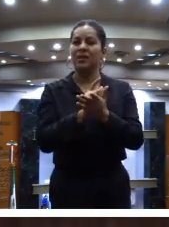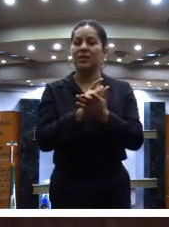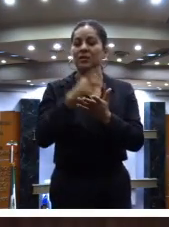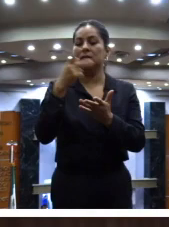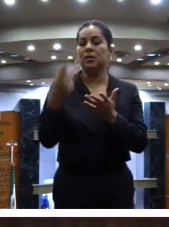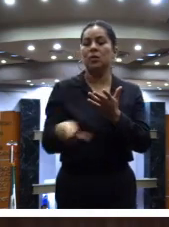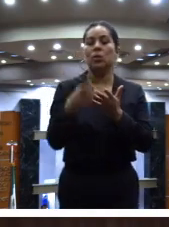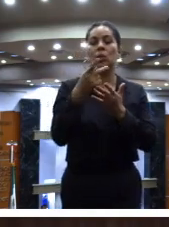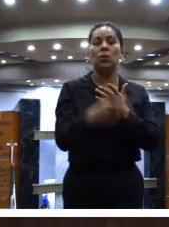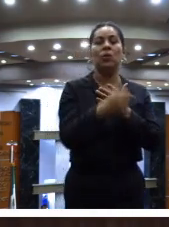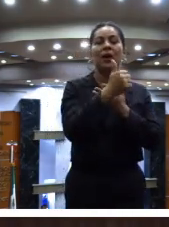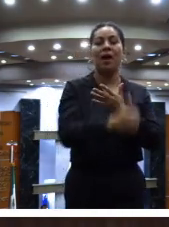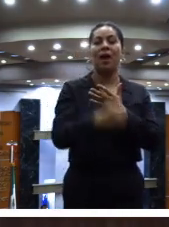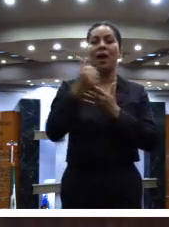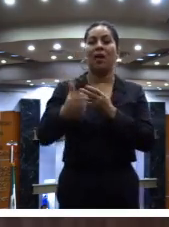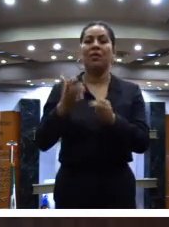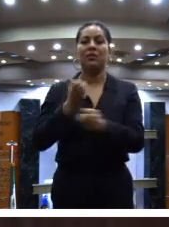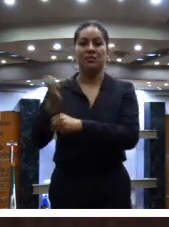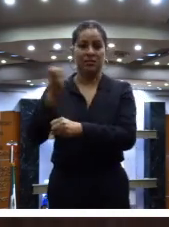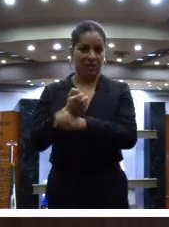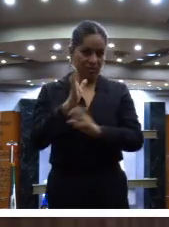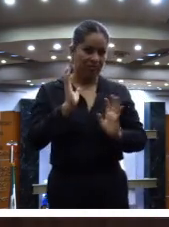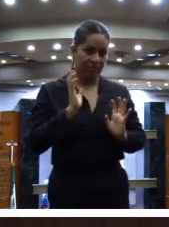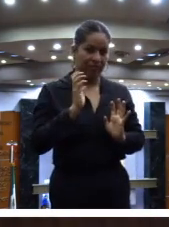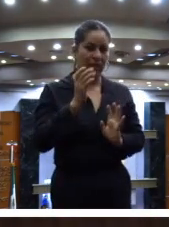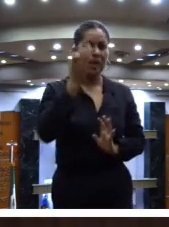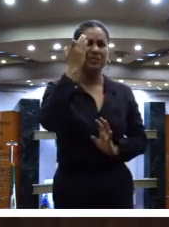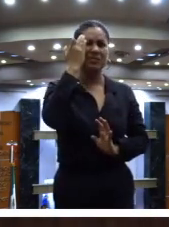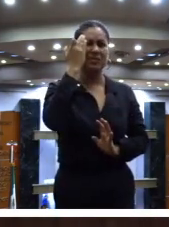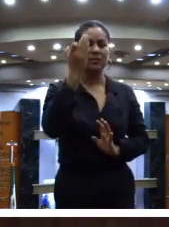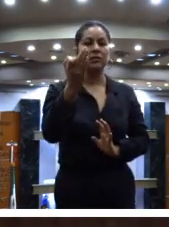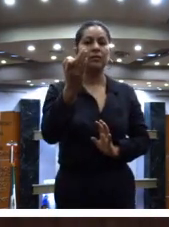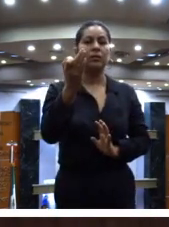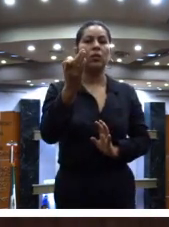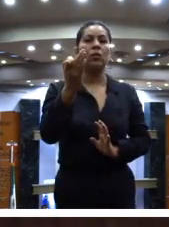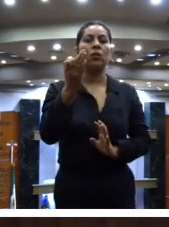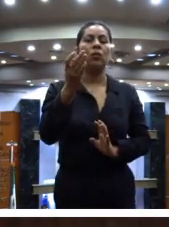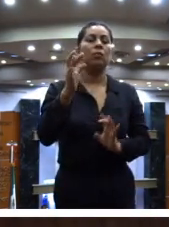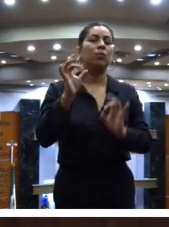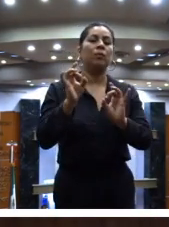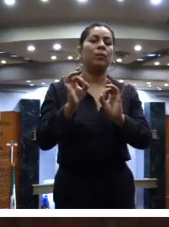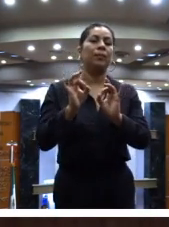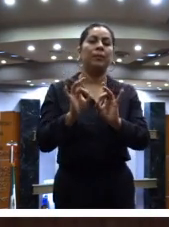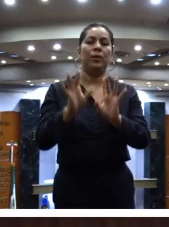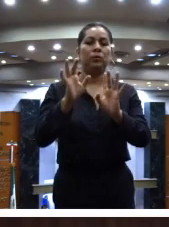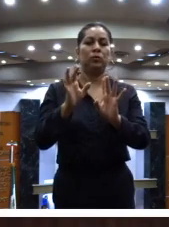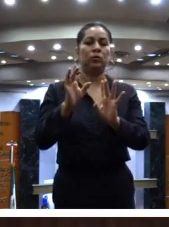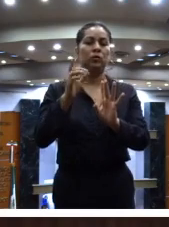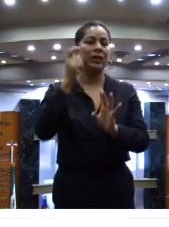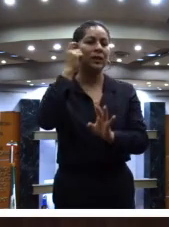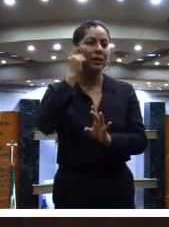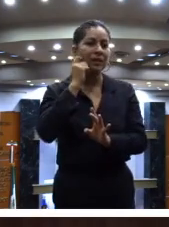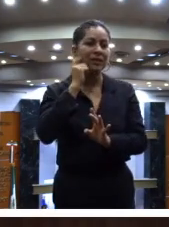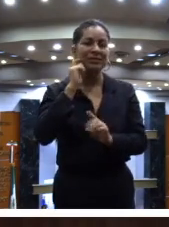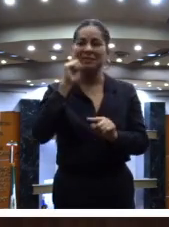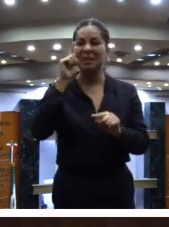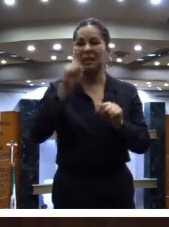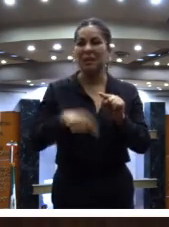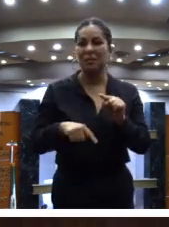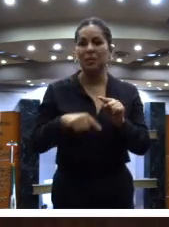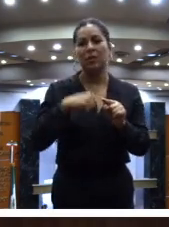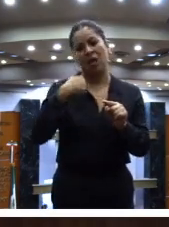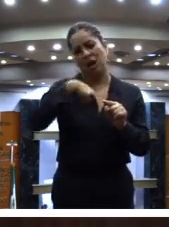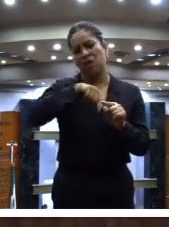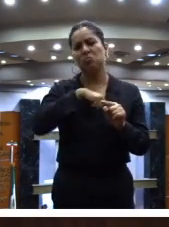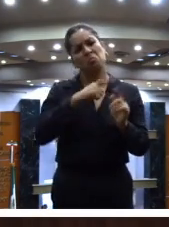local eh ese tiempo en el caso de Guerrero se venció y entonces presentamos una